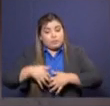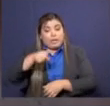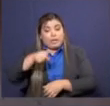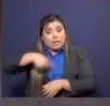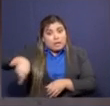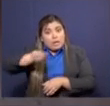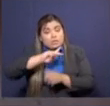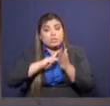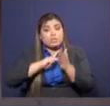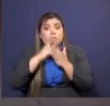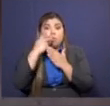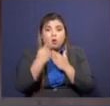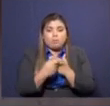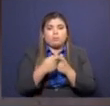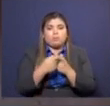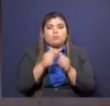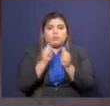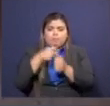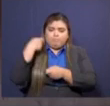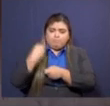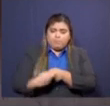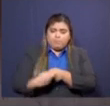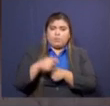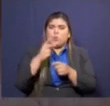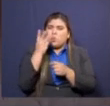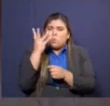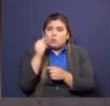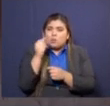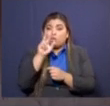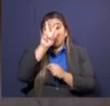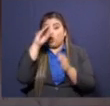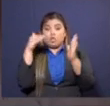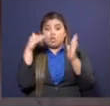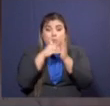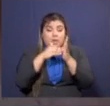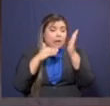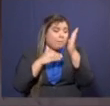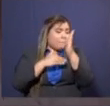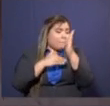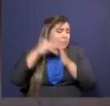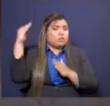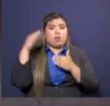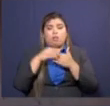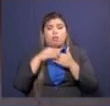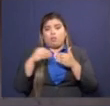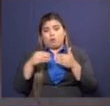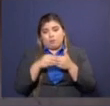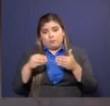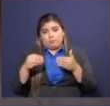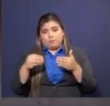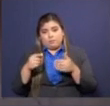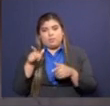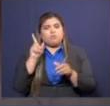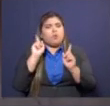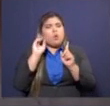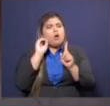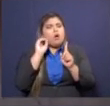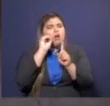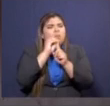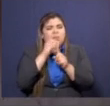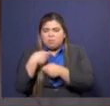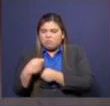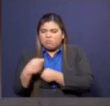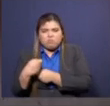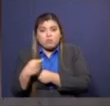Este programa, con una inversión de 2.000 millones de dólares, tiene el propósito de